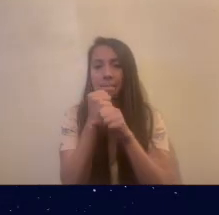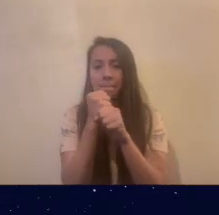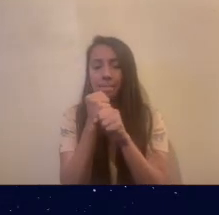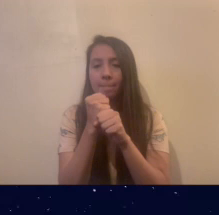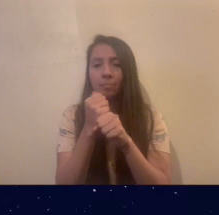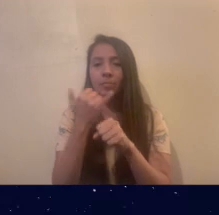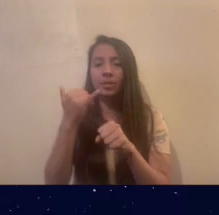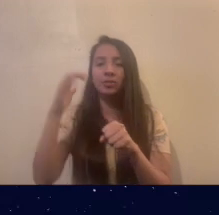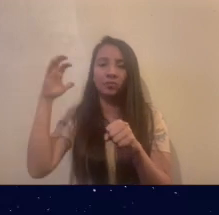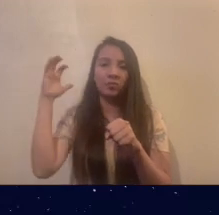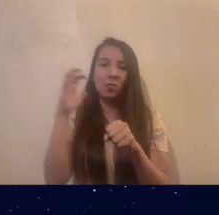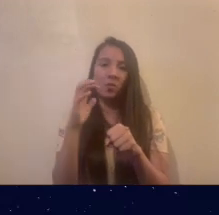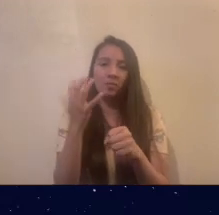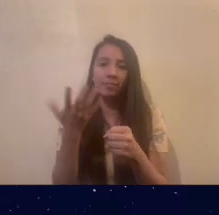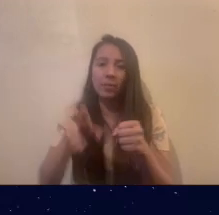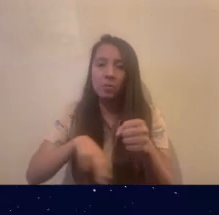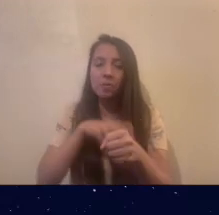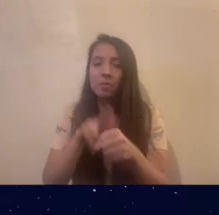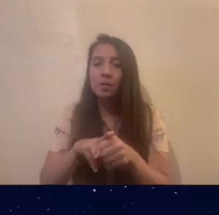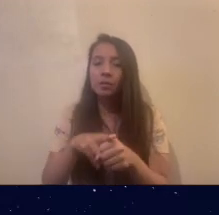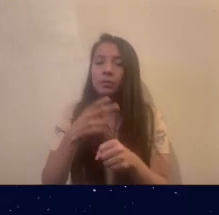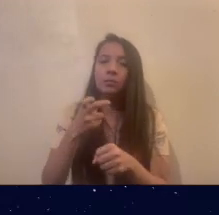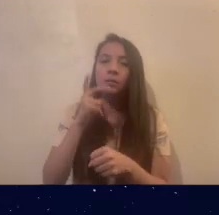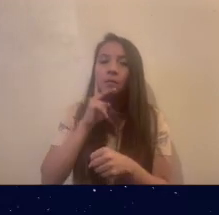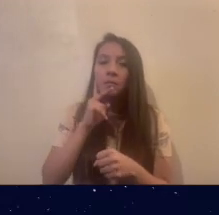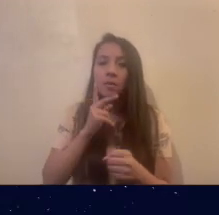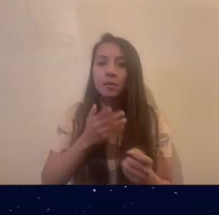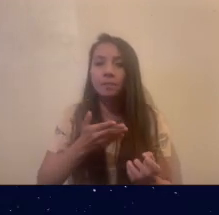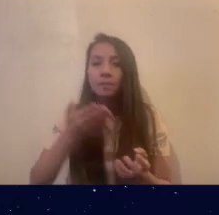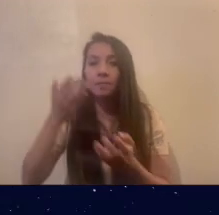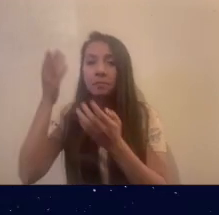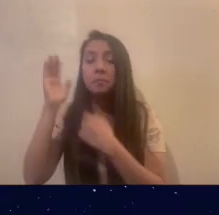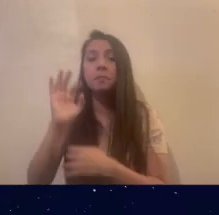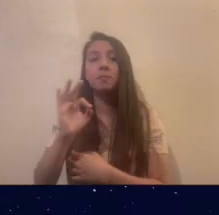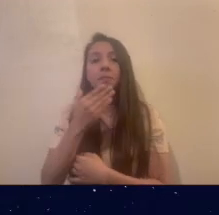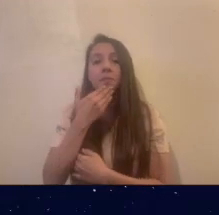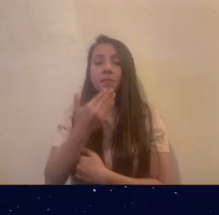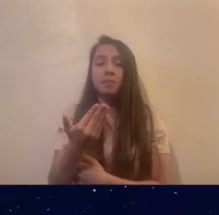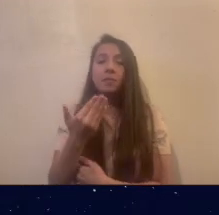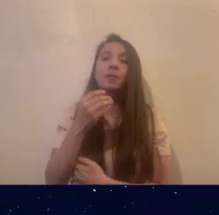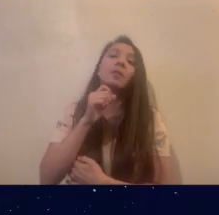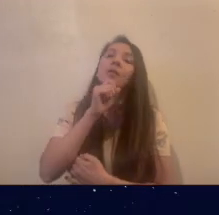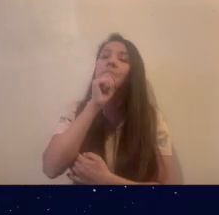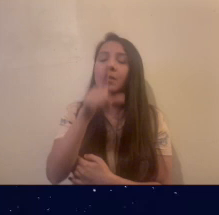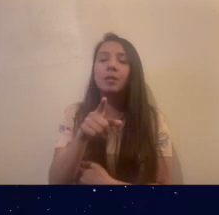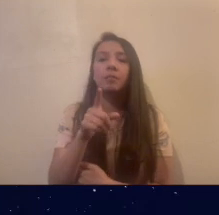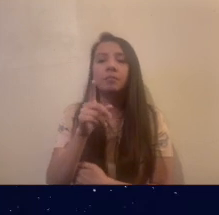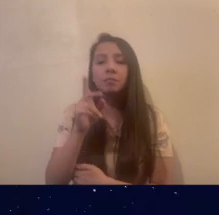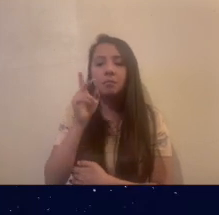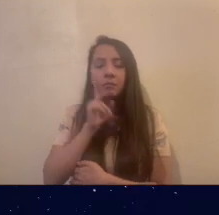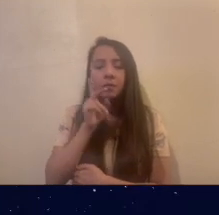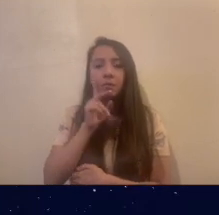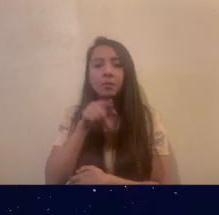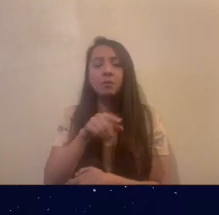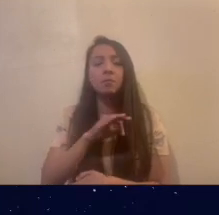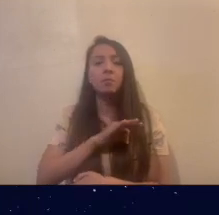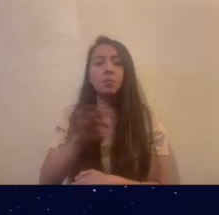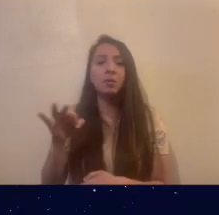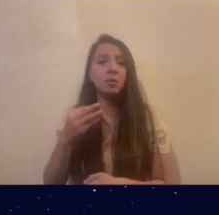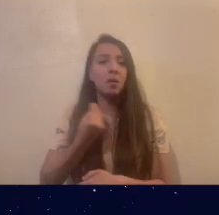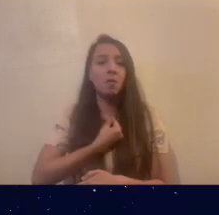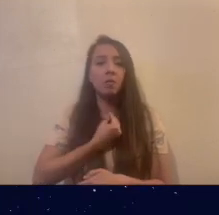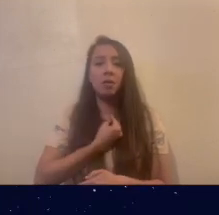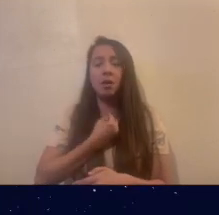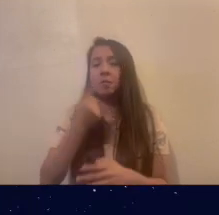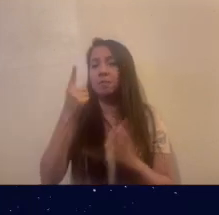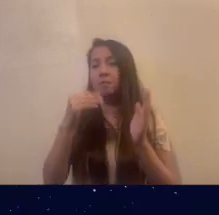van a estar expuestas a radiación solar. Y a su vez también probamos que la exposición puede extenderse hasta un plazo